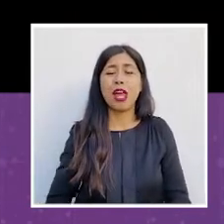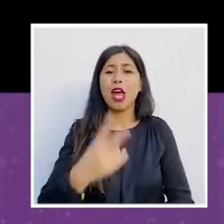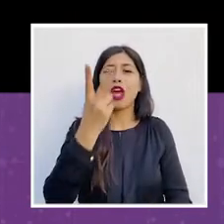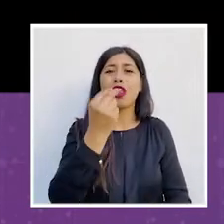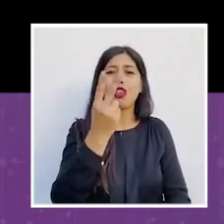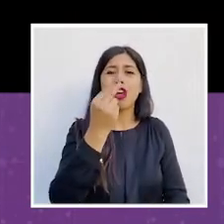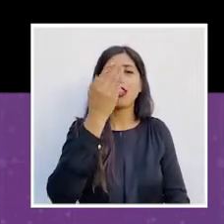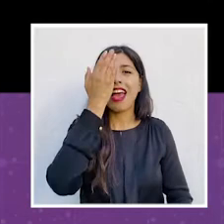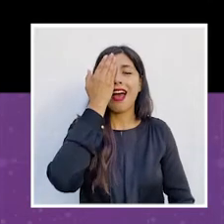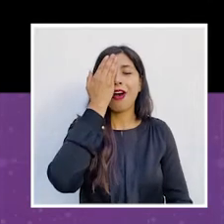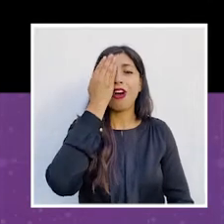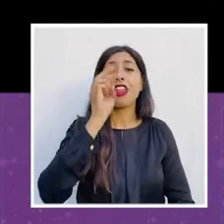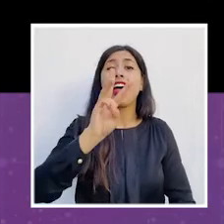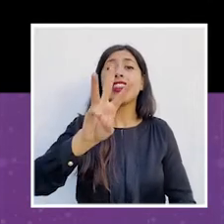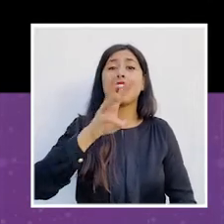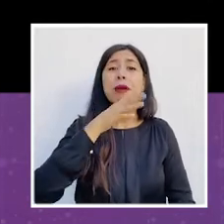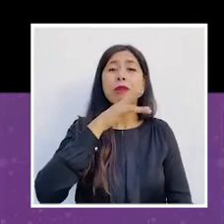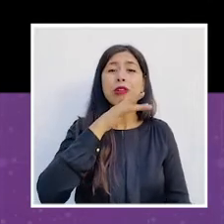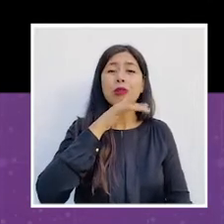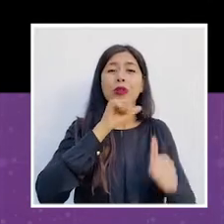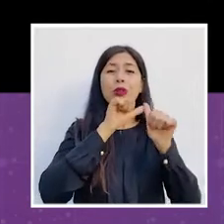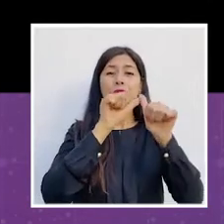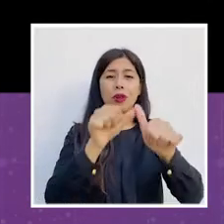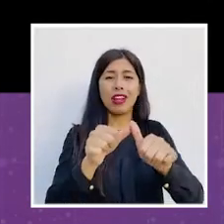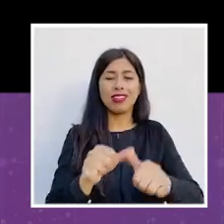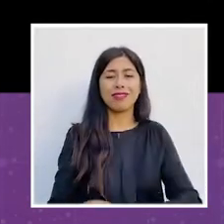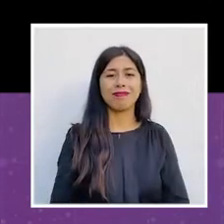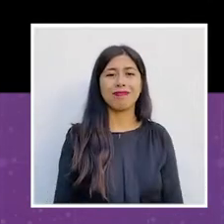12 de agosto, tres minutos de duración.